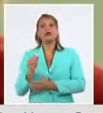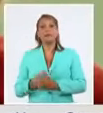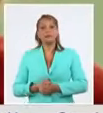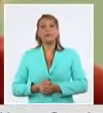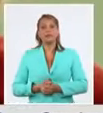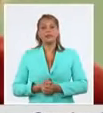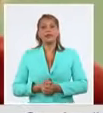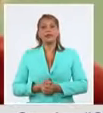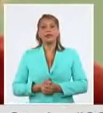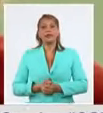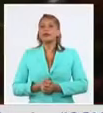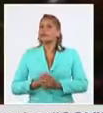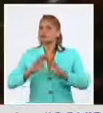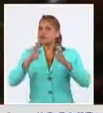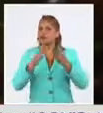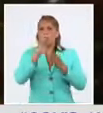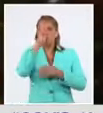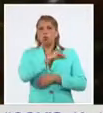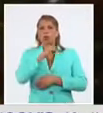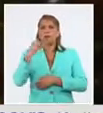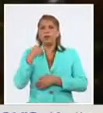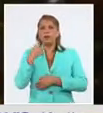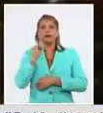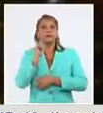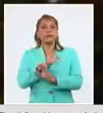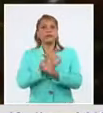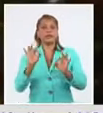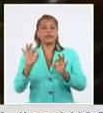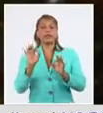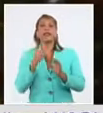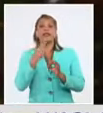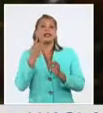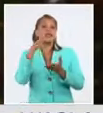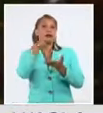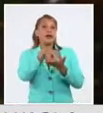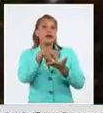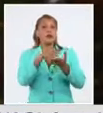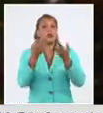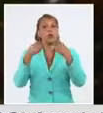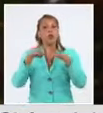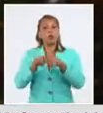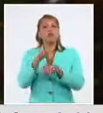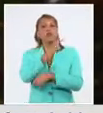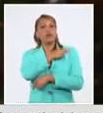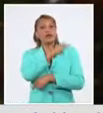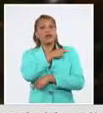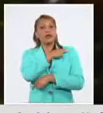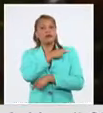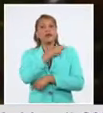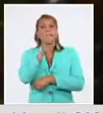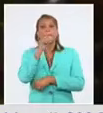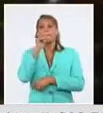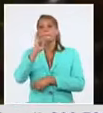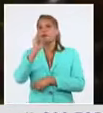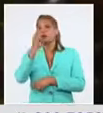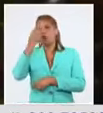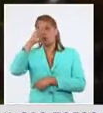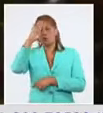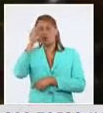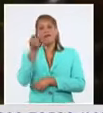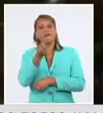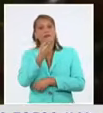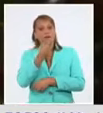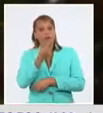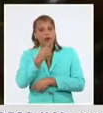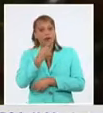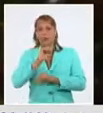la misión médica, específicamente del Distrito Capital, con el acompañamiento del jefe de la misión BioCuba Pharma y los cuadros y funcionarios designados de la